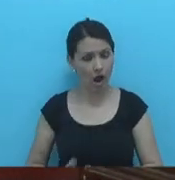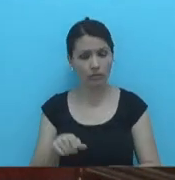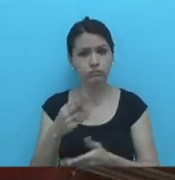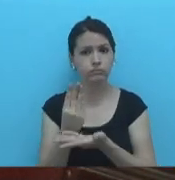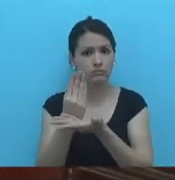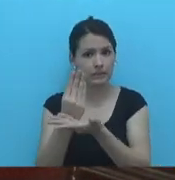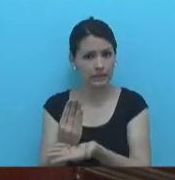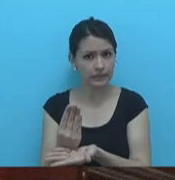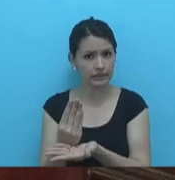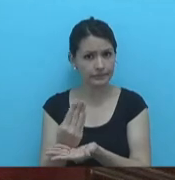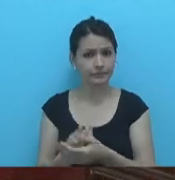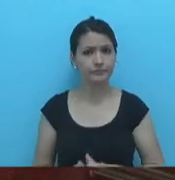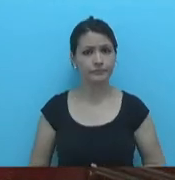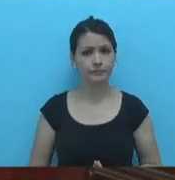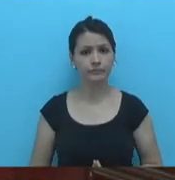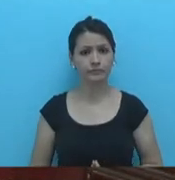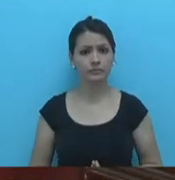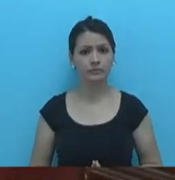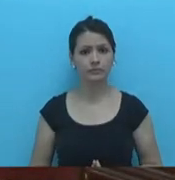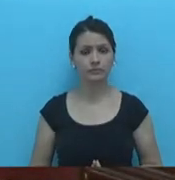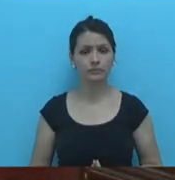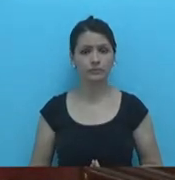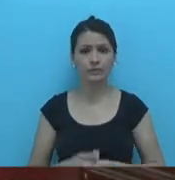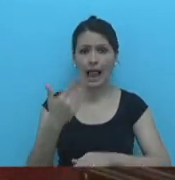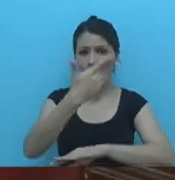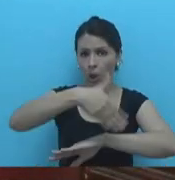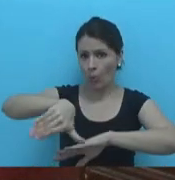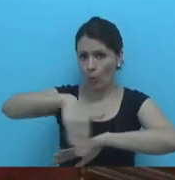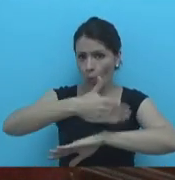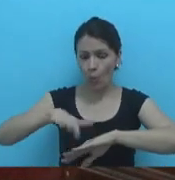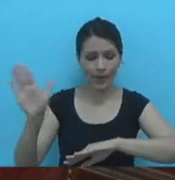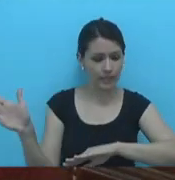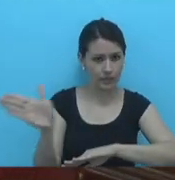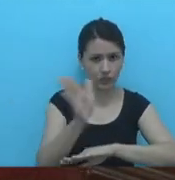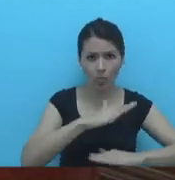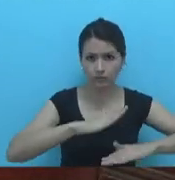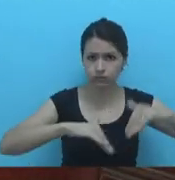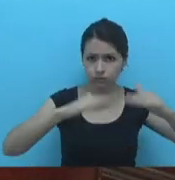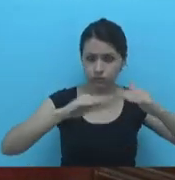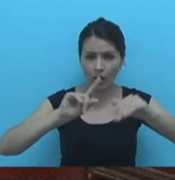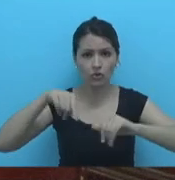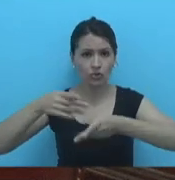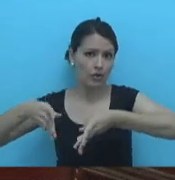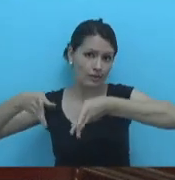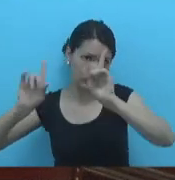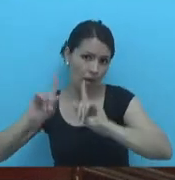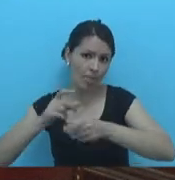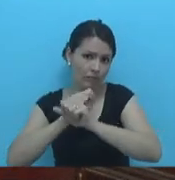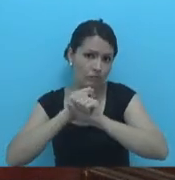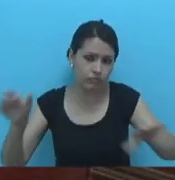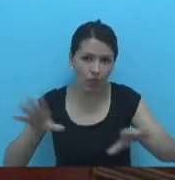la reconstrucción de toda la cuadra, porque además y de otros edificios aledaños, porque